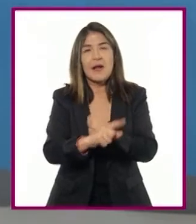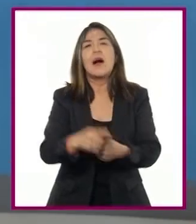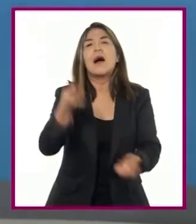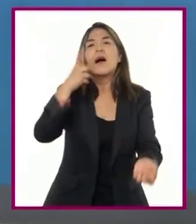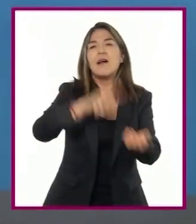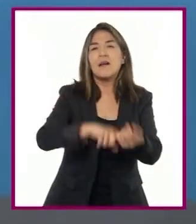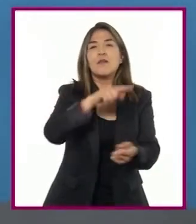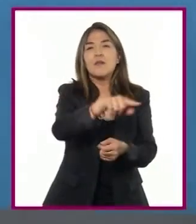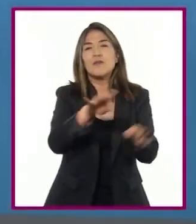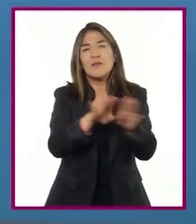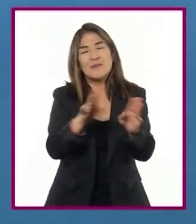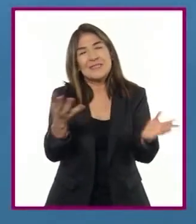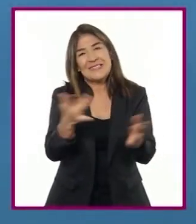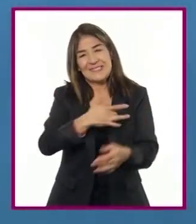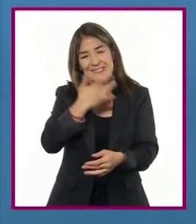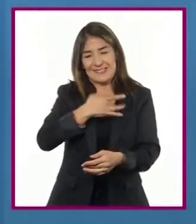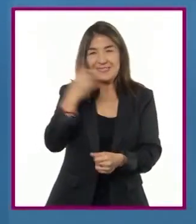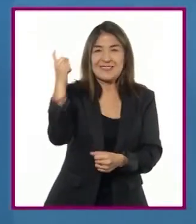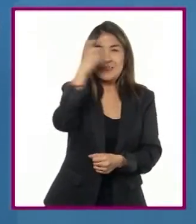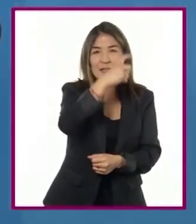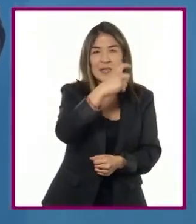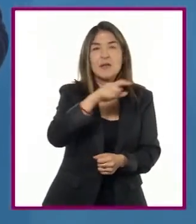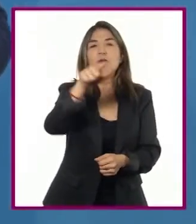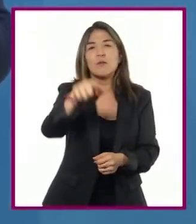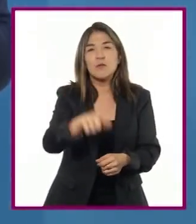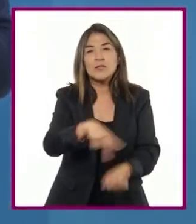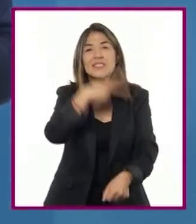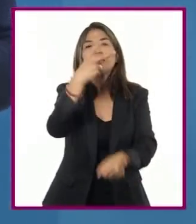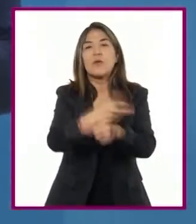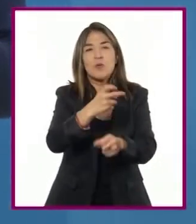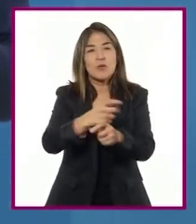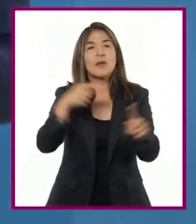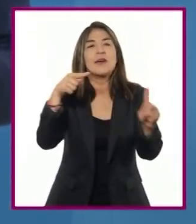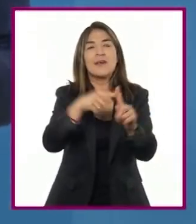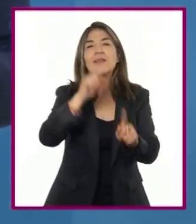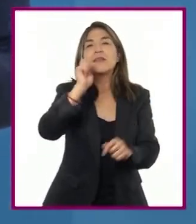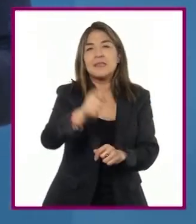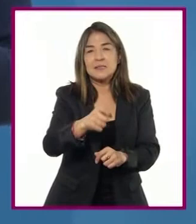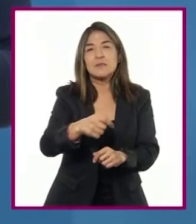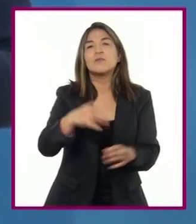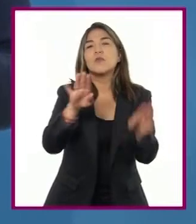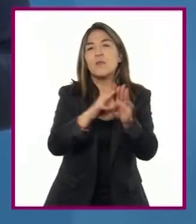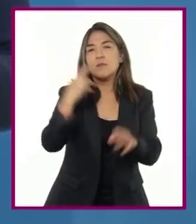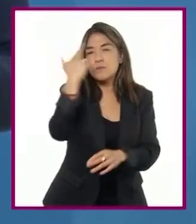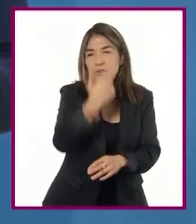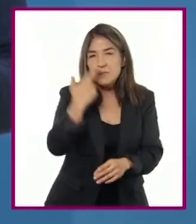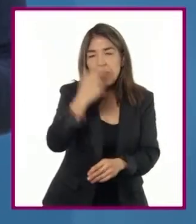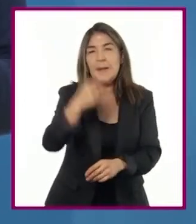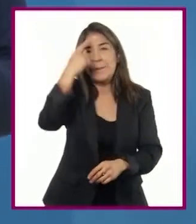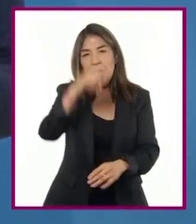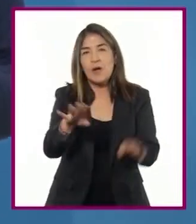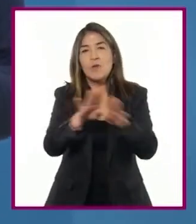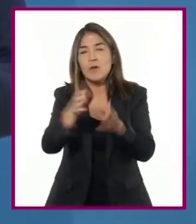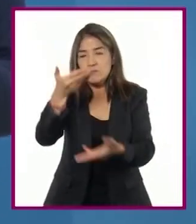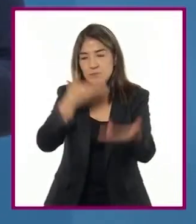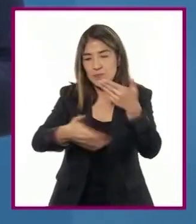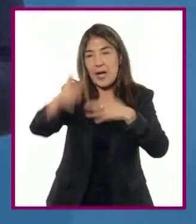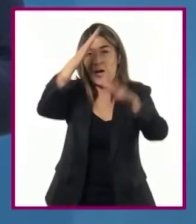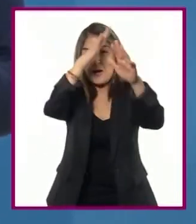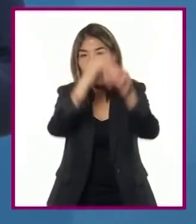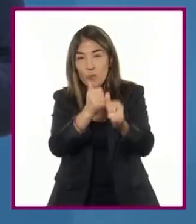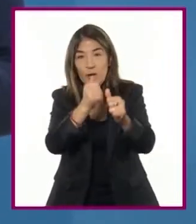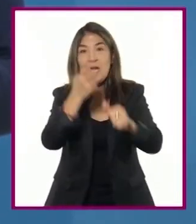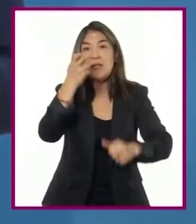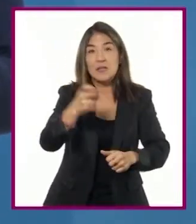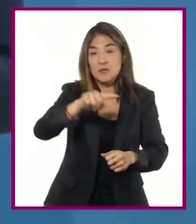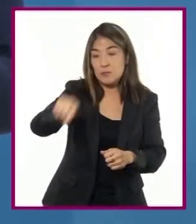una situación de crisis, se transita a la segunda etapa, que incluye el análisis y la negociación, en la cual las